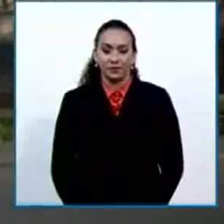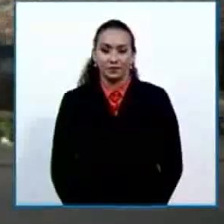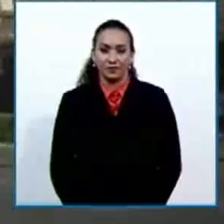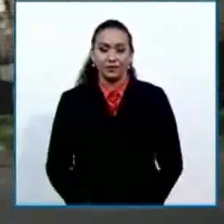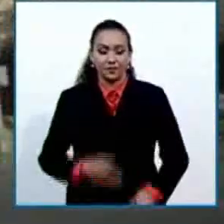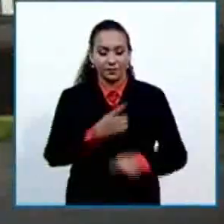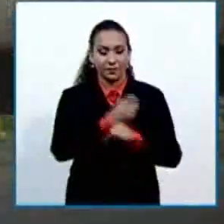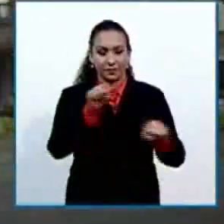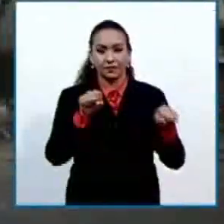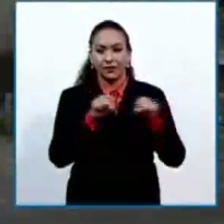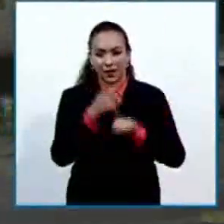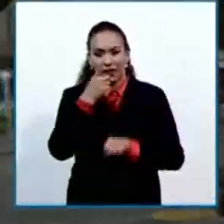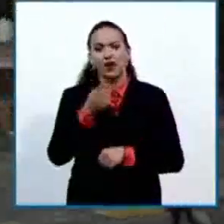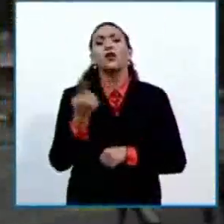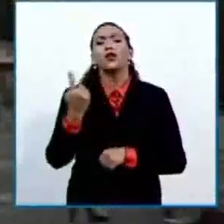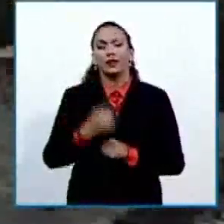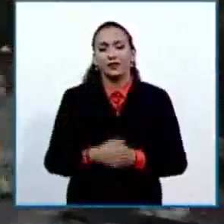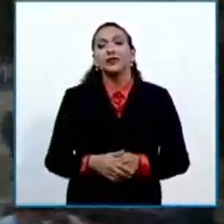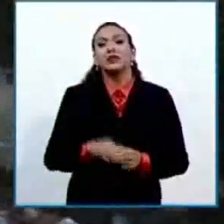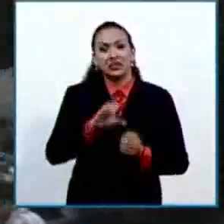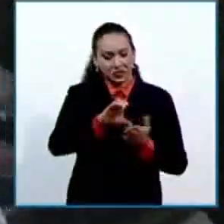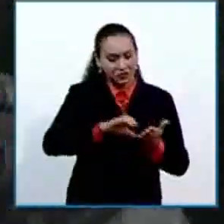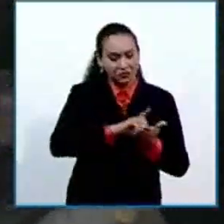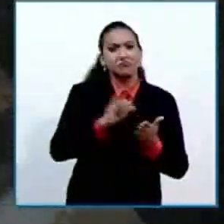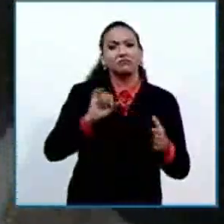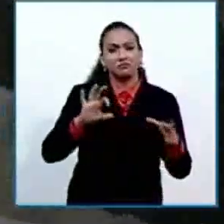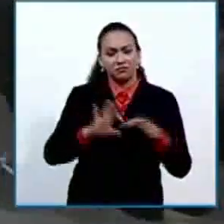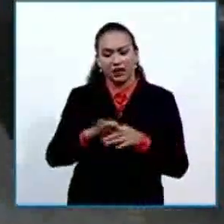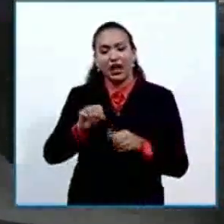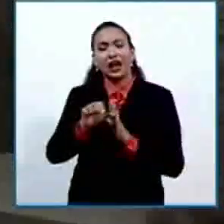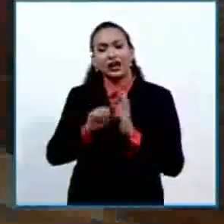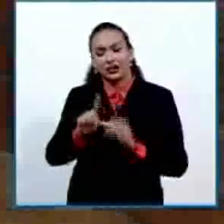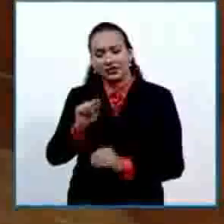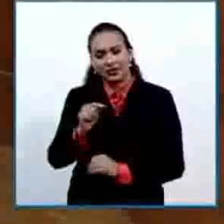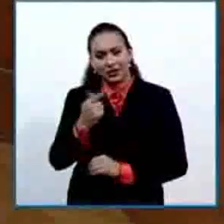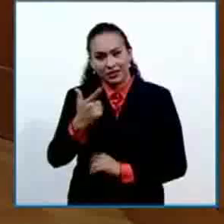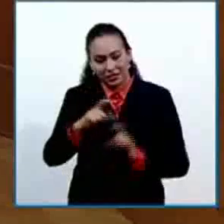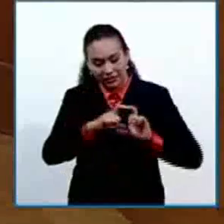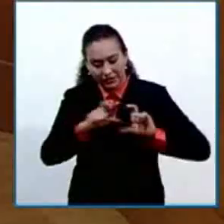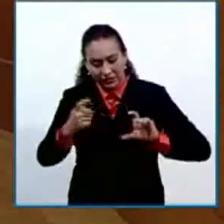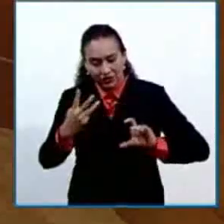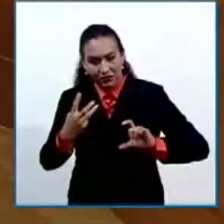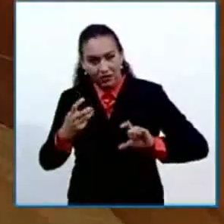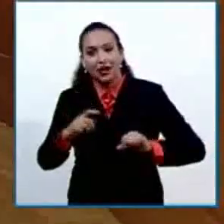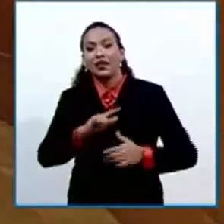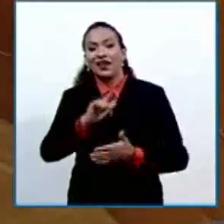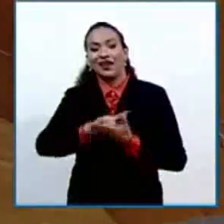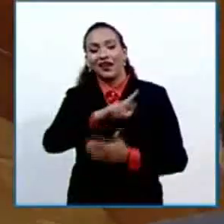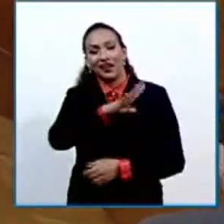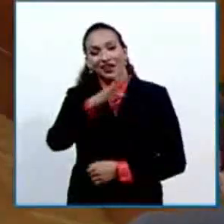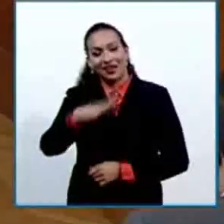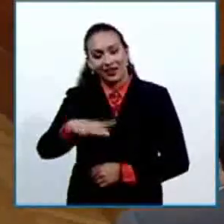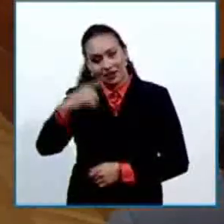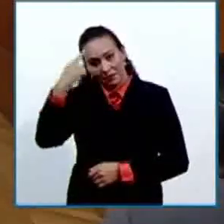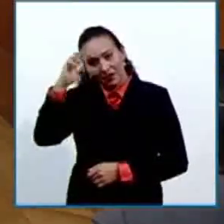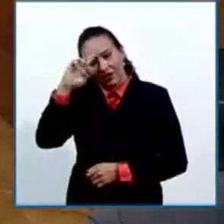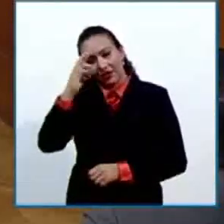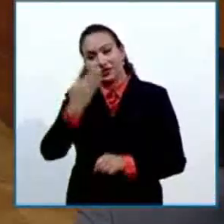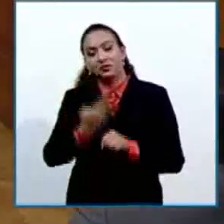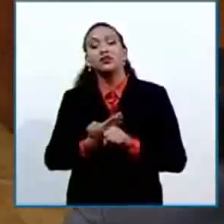La primera sala también determinó que es constitucional el artículo 75, fracción tercera, de la Ley General de